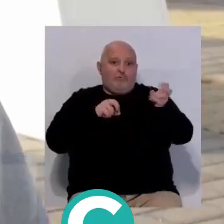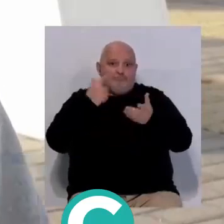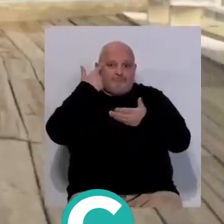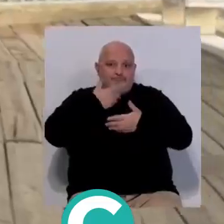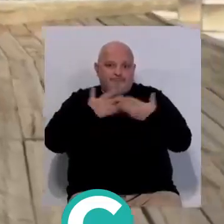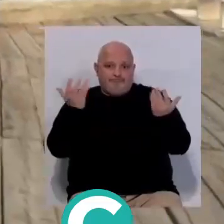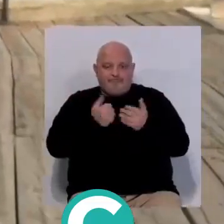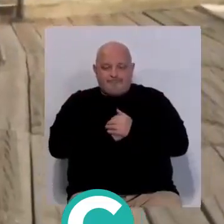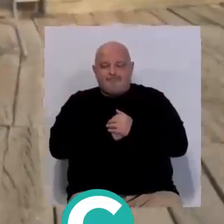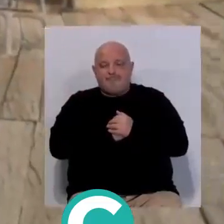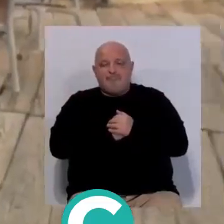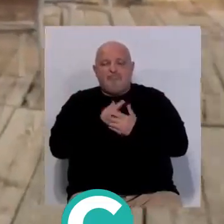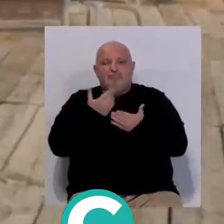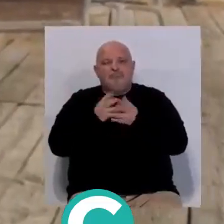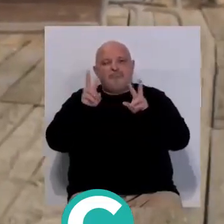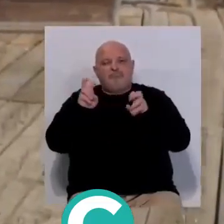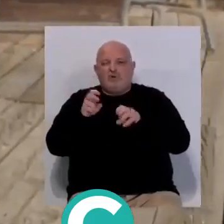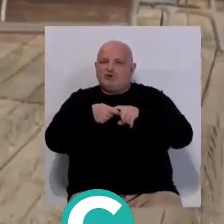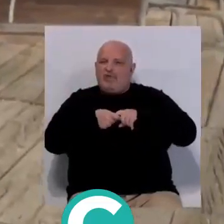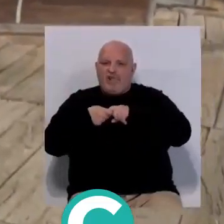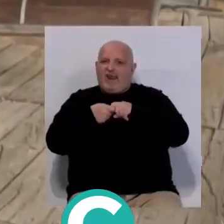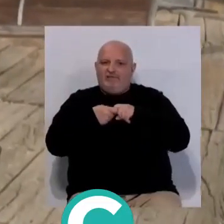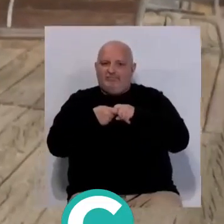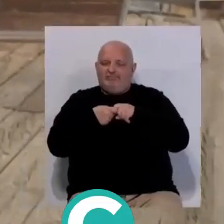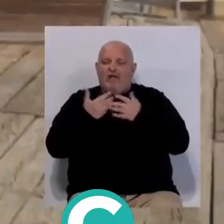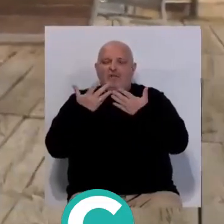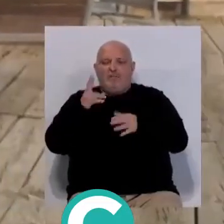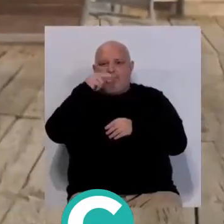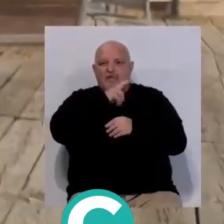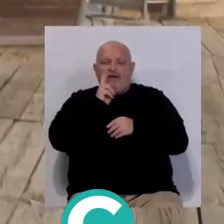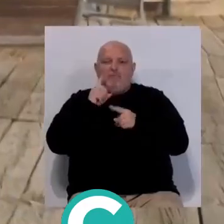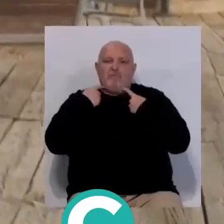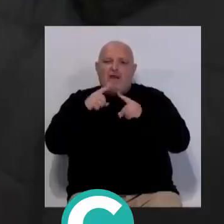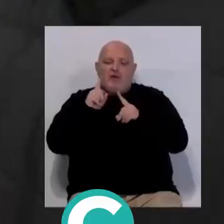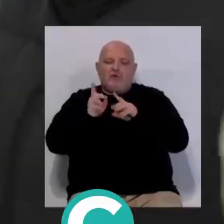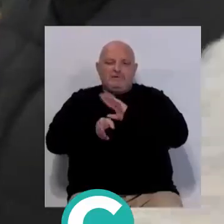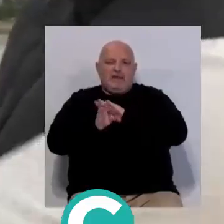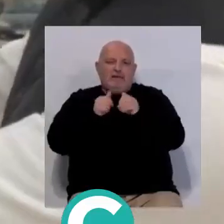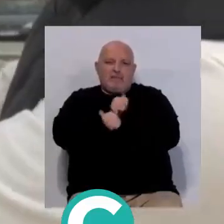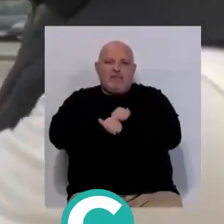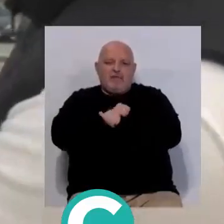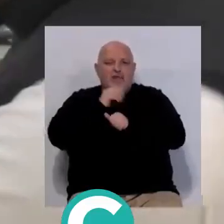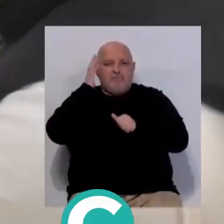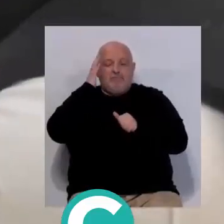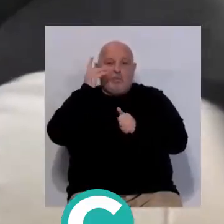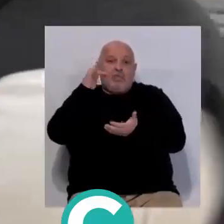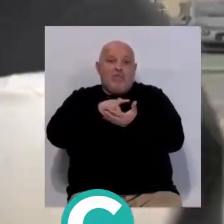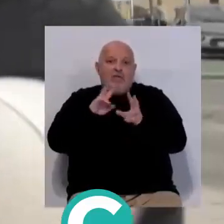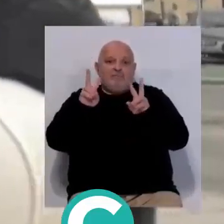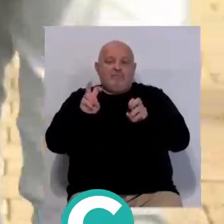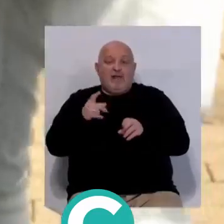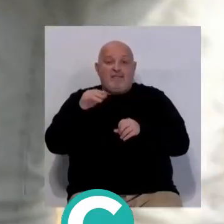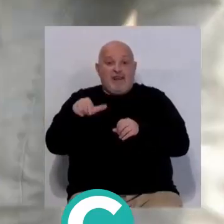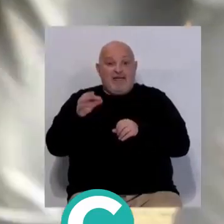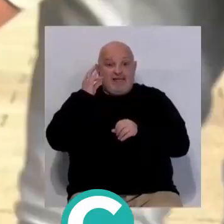otro. Son muestras de solidaridad que ayudan a estos padres a no perder la esperanza de conseguir que algún día